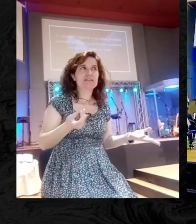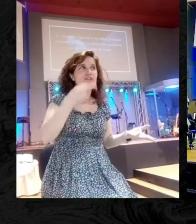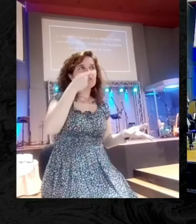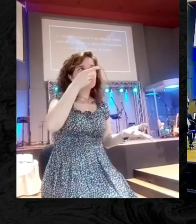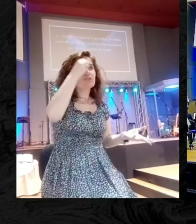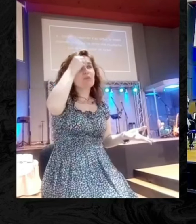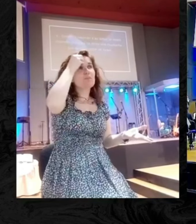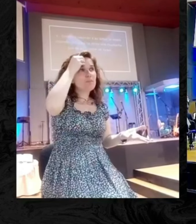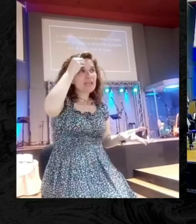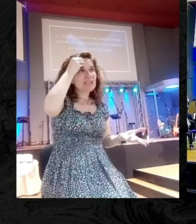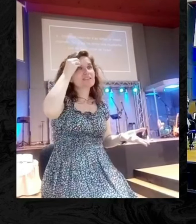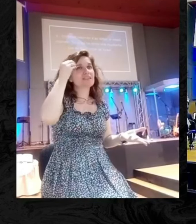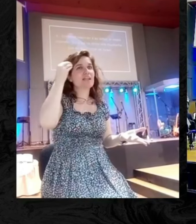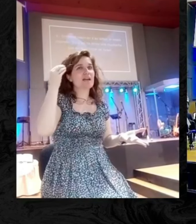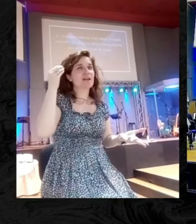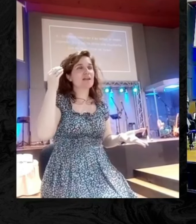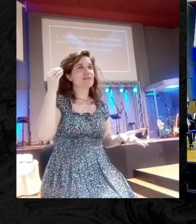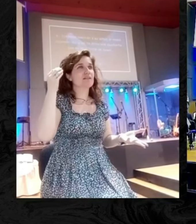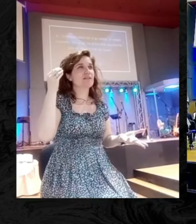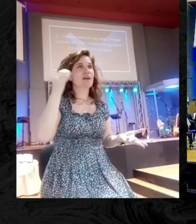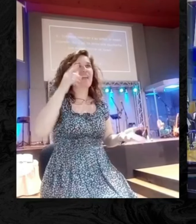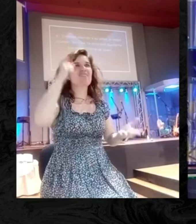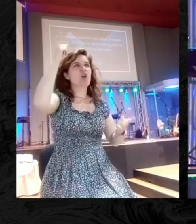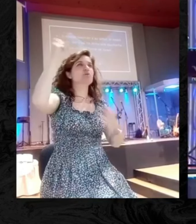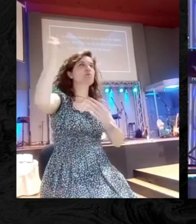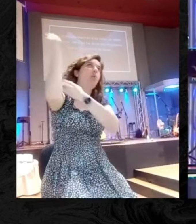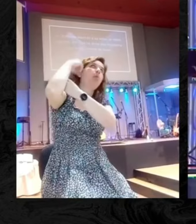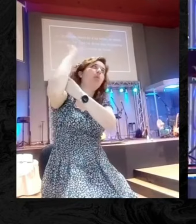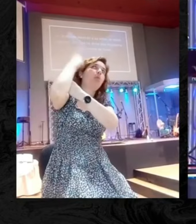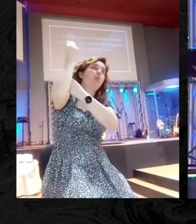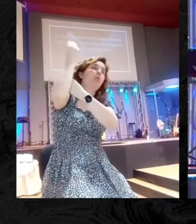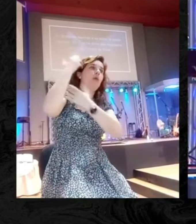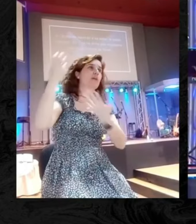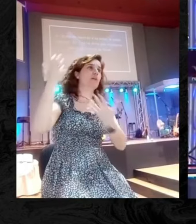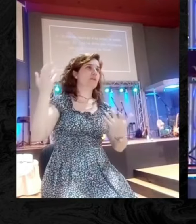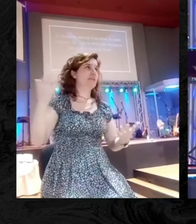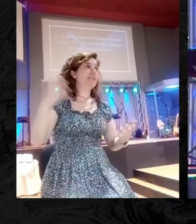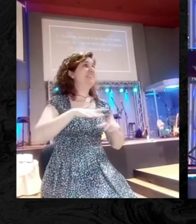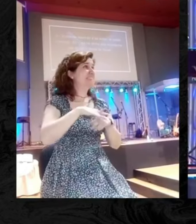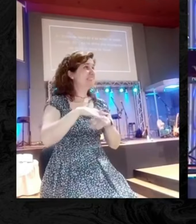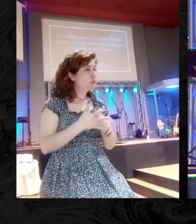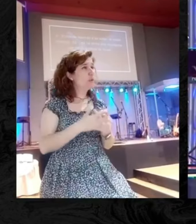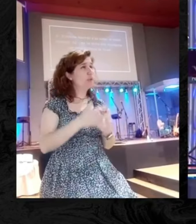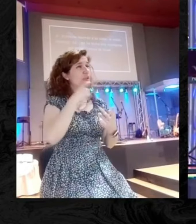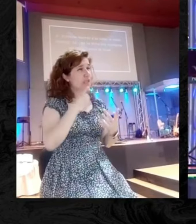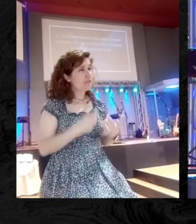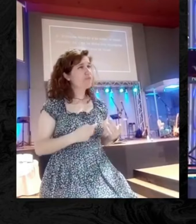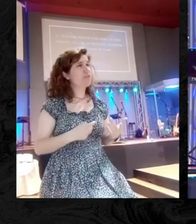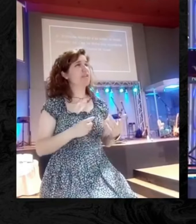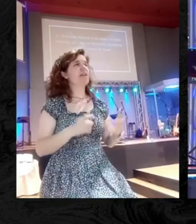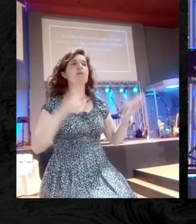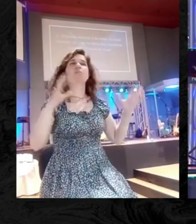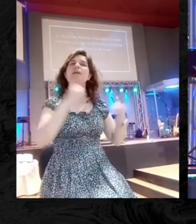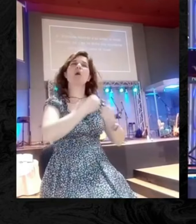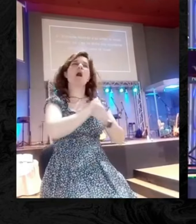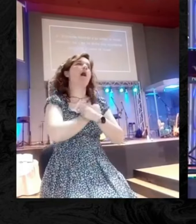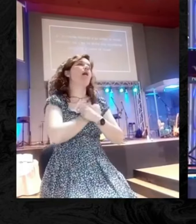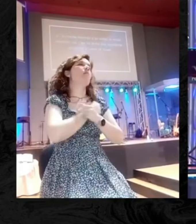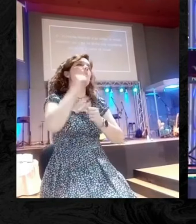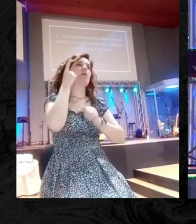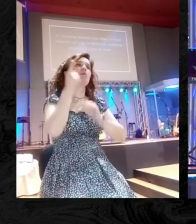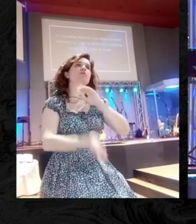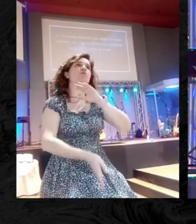este tiempo se ha cortado la mano de Dios estamos en momentos complicados difíciles pero la mano de Dios no se ha cortado